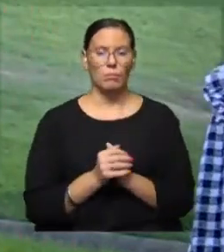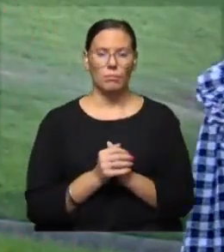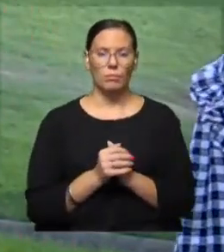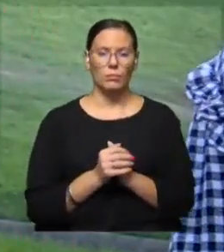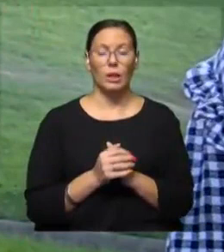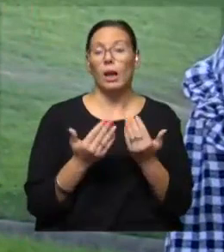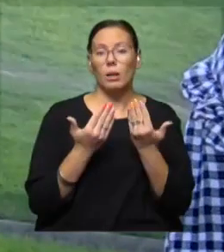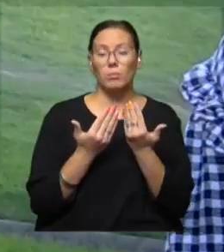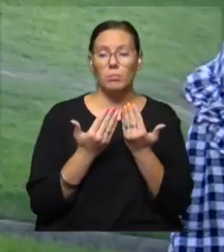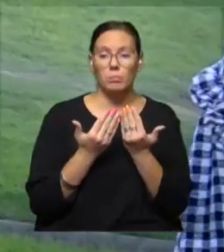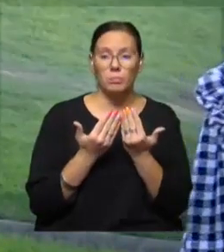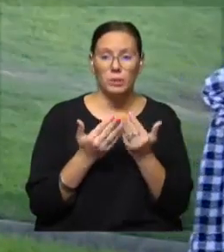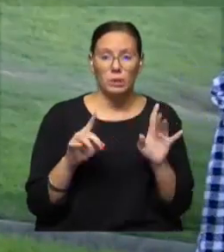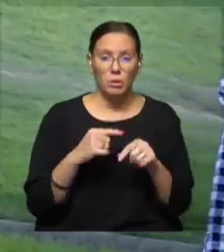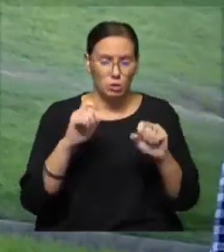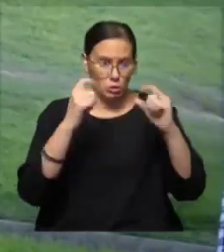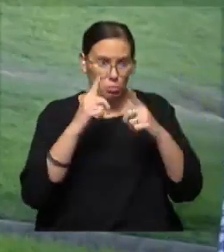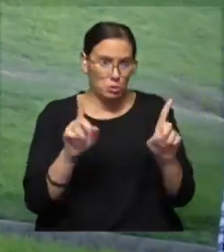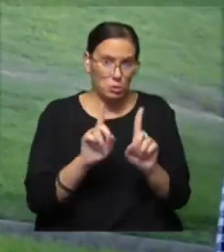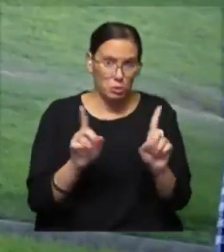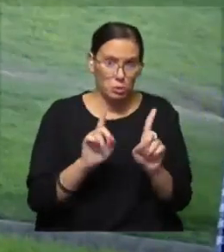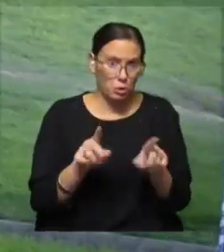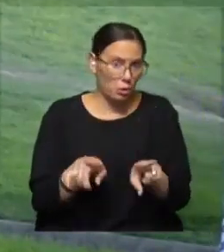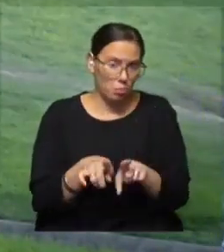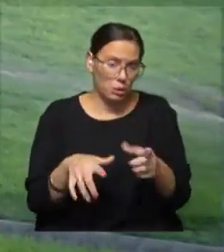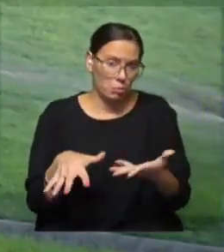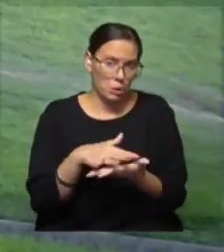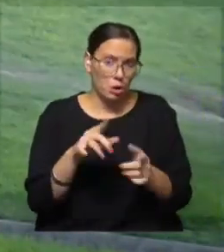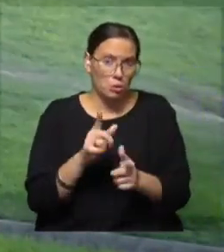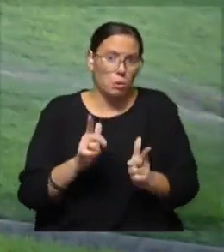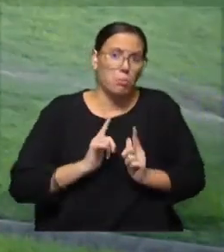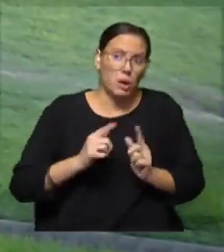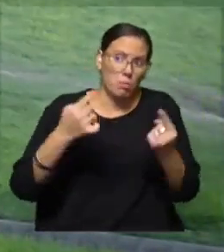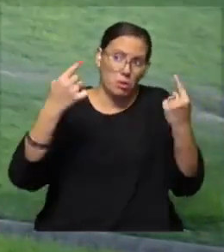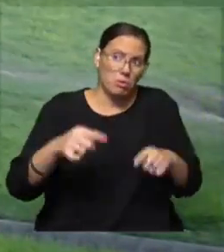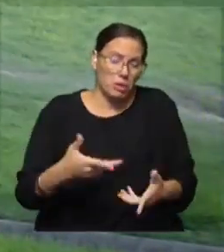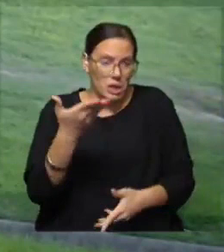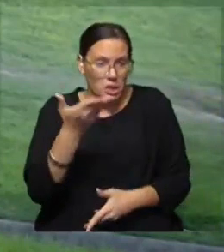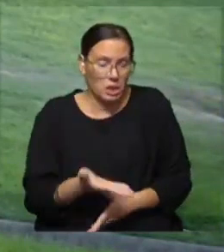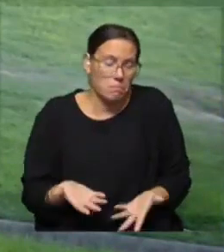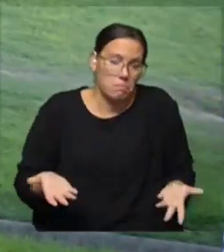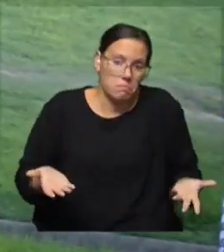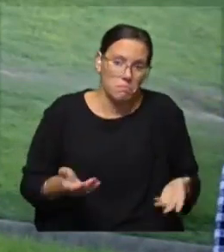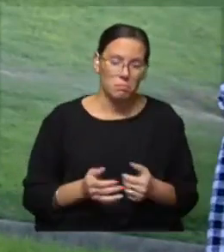en principio, no nos sorprendió que nos trataran así. No esperábamos tampoco otra cosa.